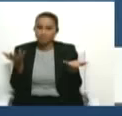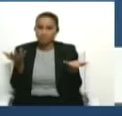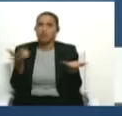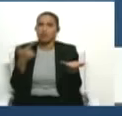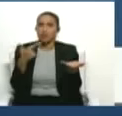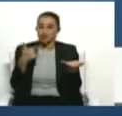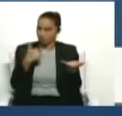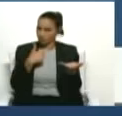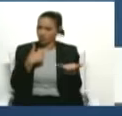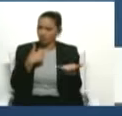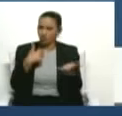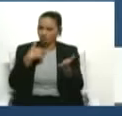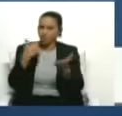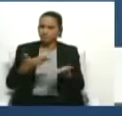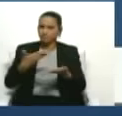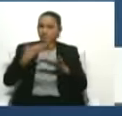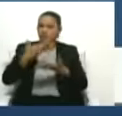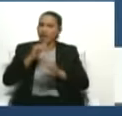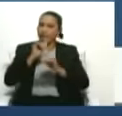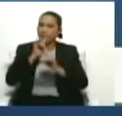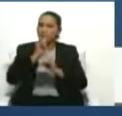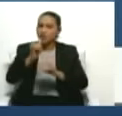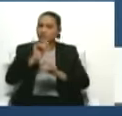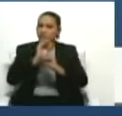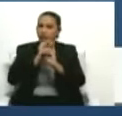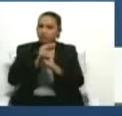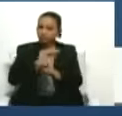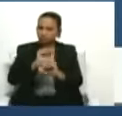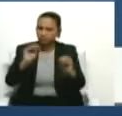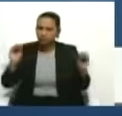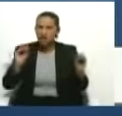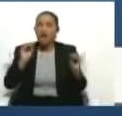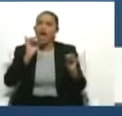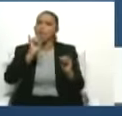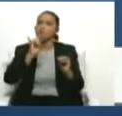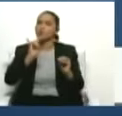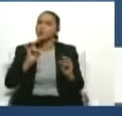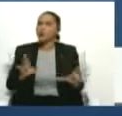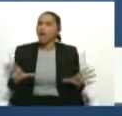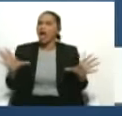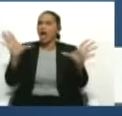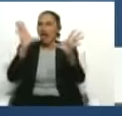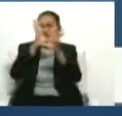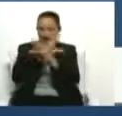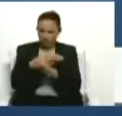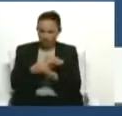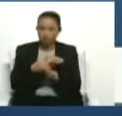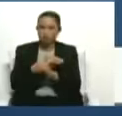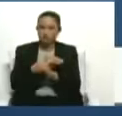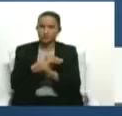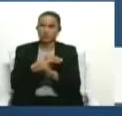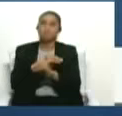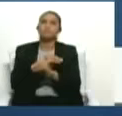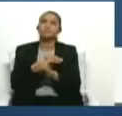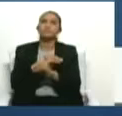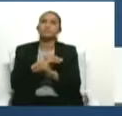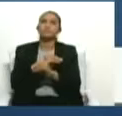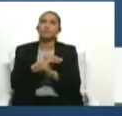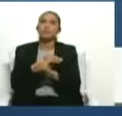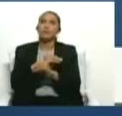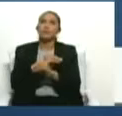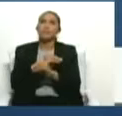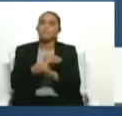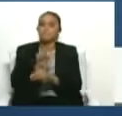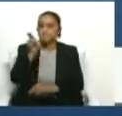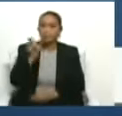noche del lunes 12 de febrero en los lapsos legales correspondientes, con